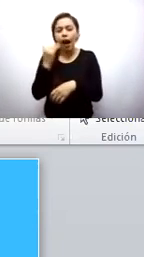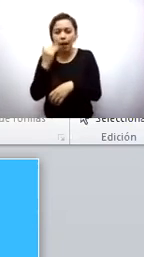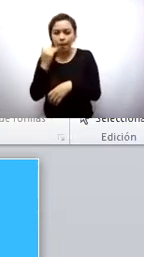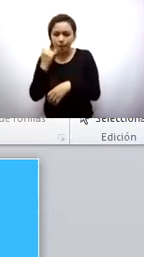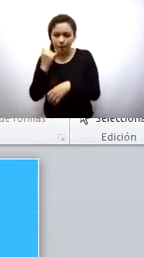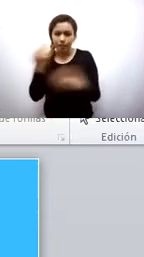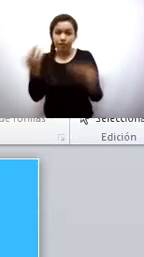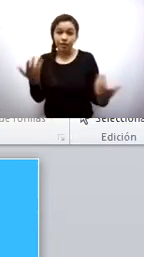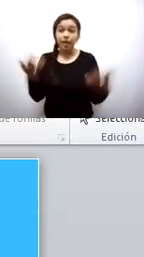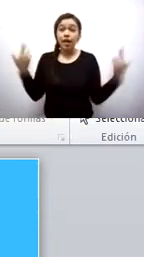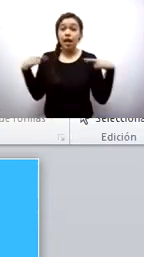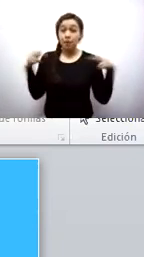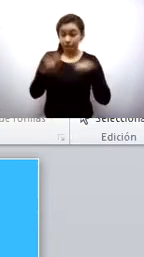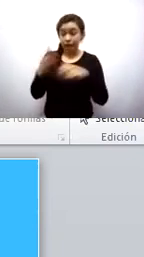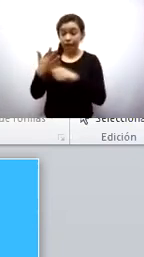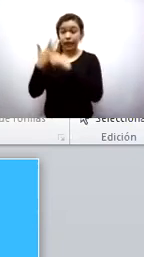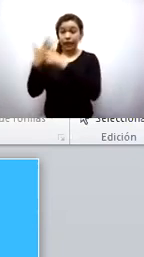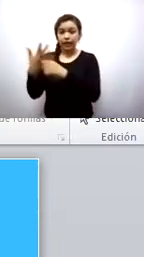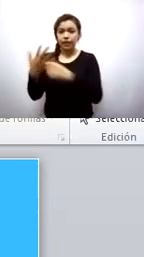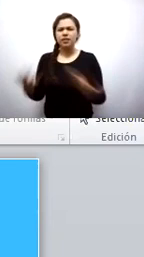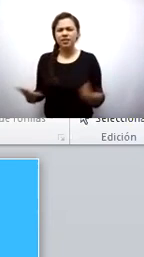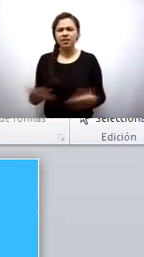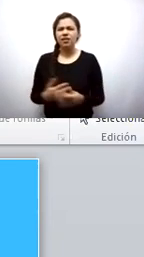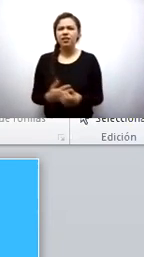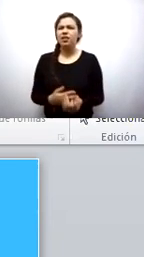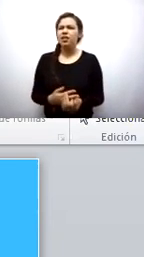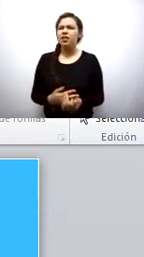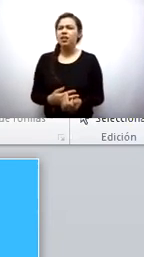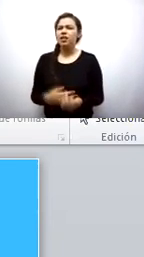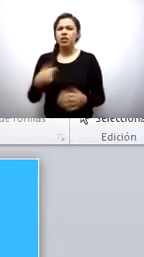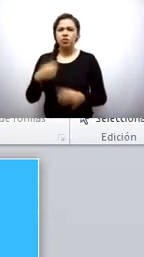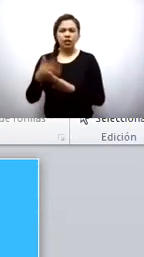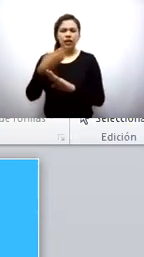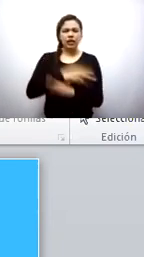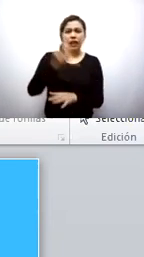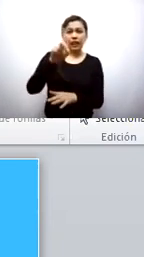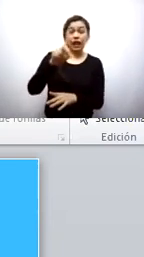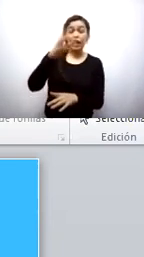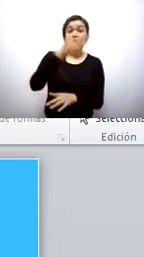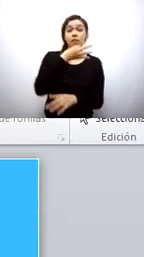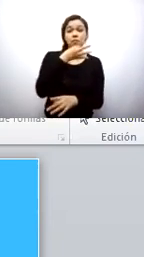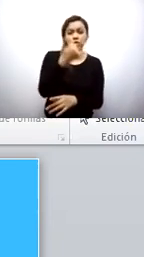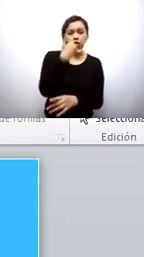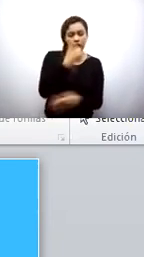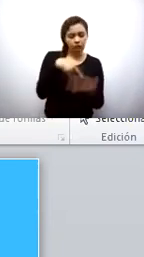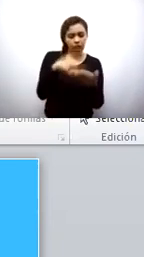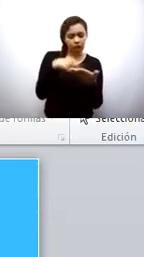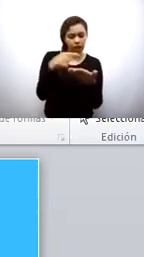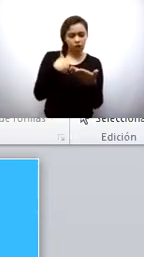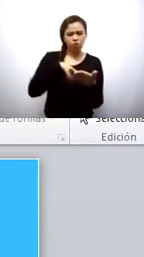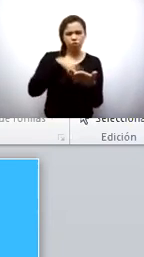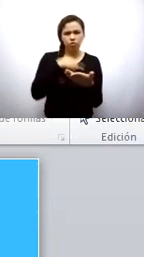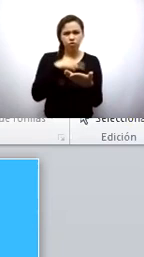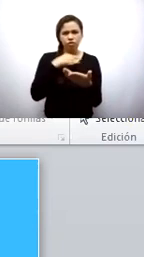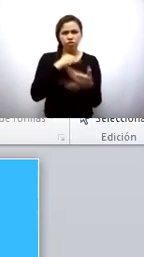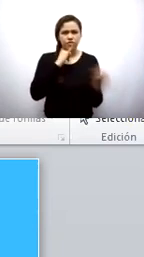decía la maestra, ¿cómo les decía yo antes que no los quería 30 minutos en el celular? O nosotros en el